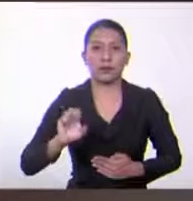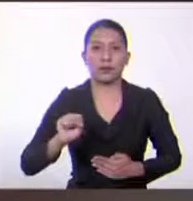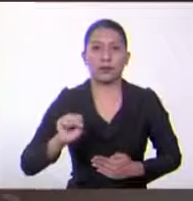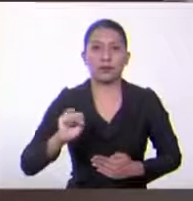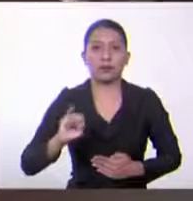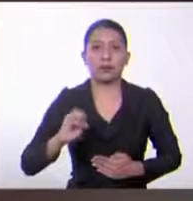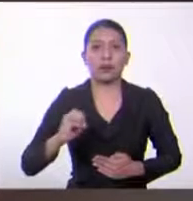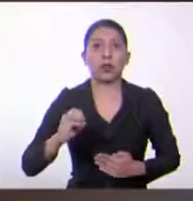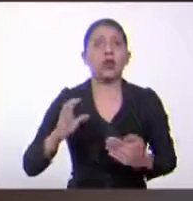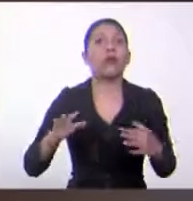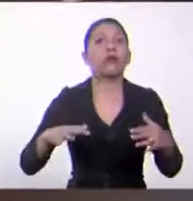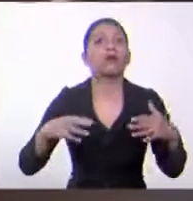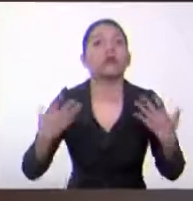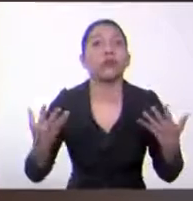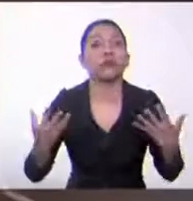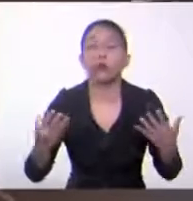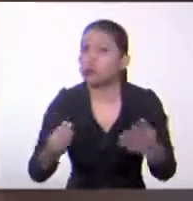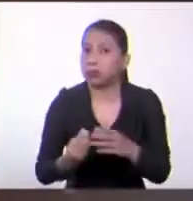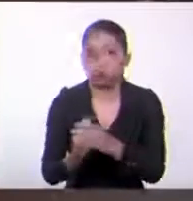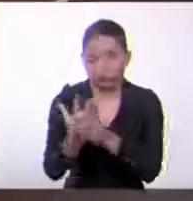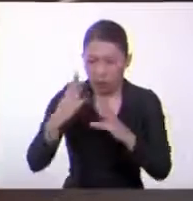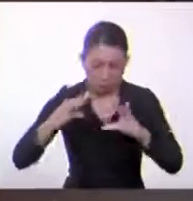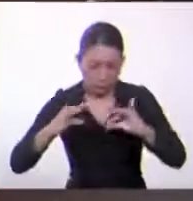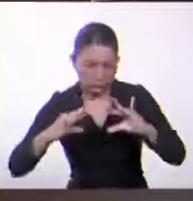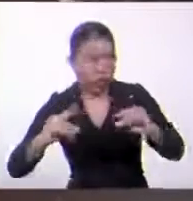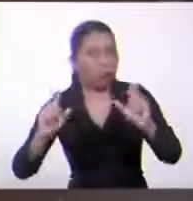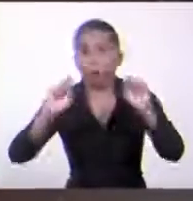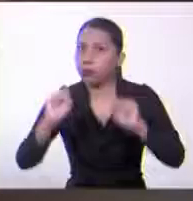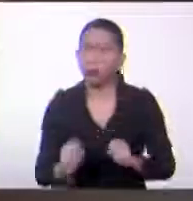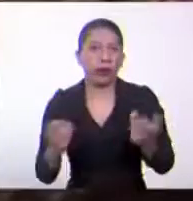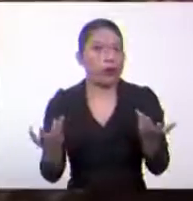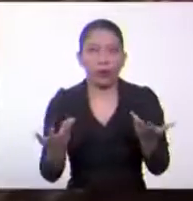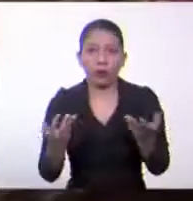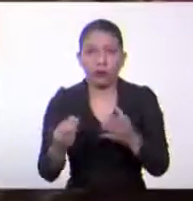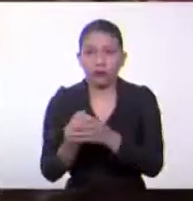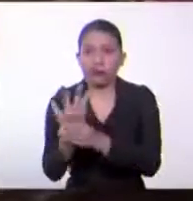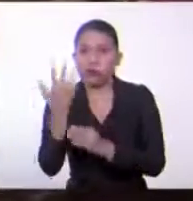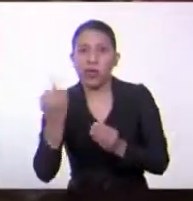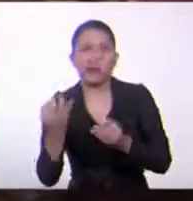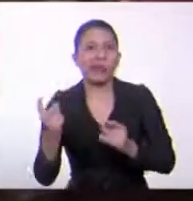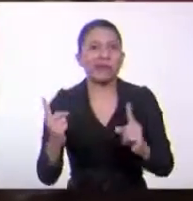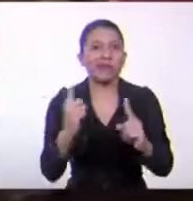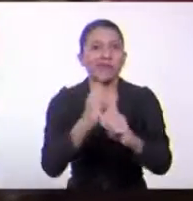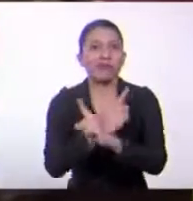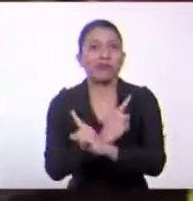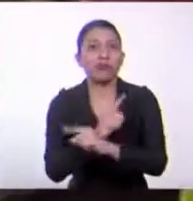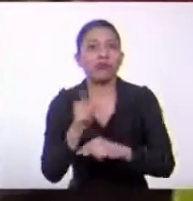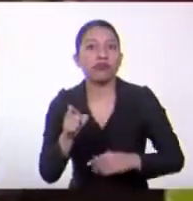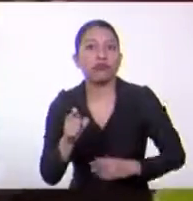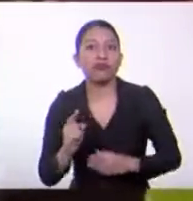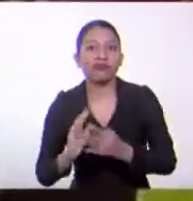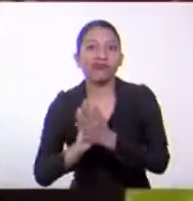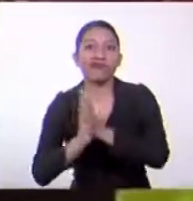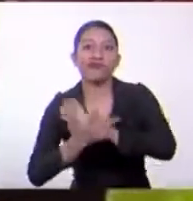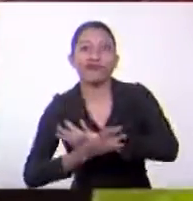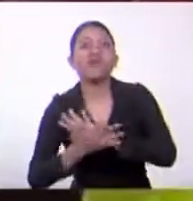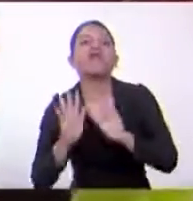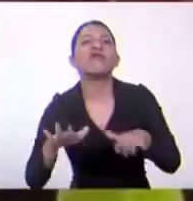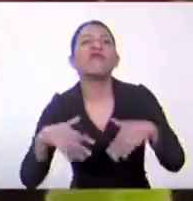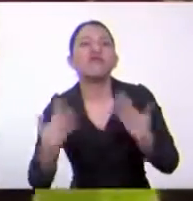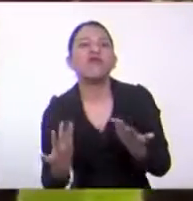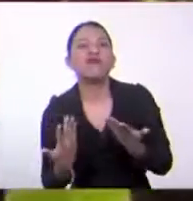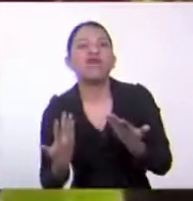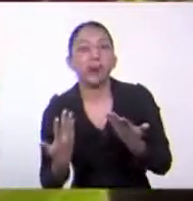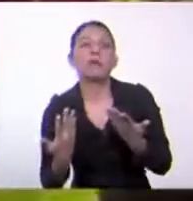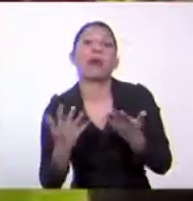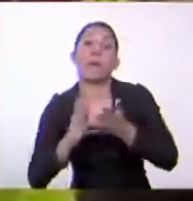las plantas desarrollaron el mecanismo de alimentarse de insectos y de otros pequeños organismos. Esto se